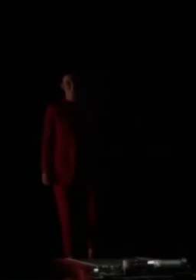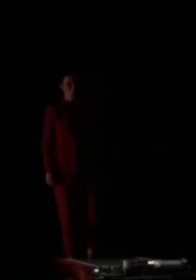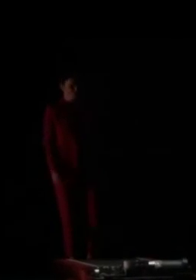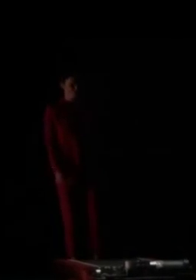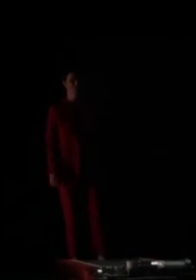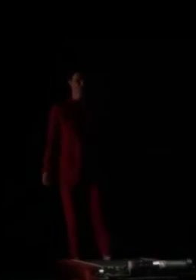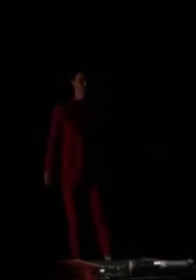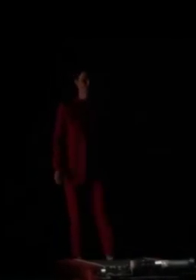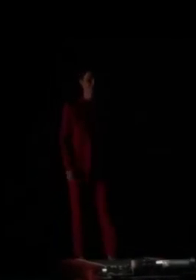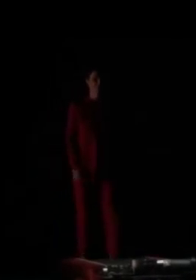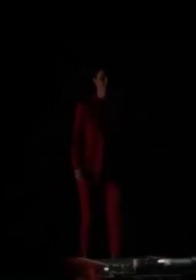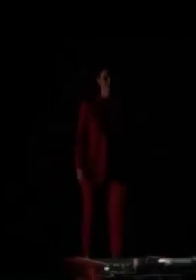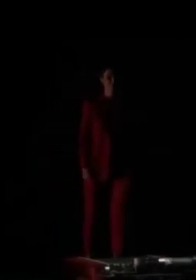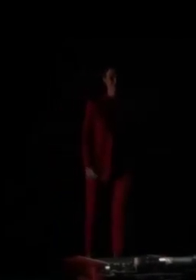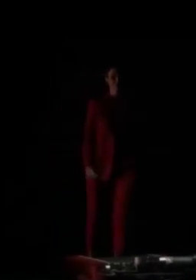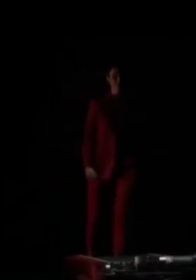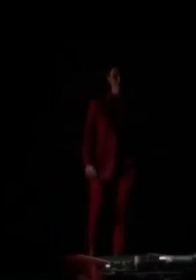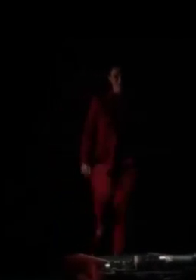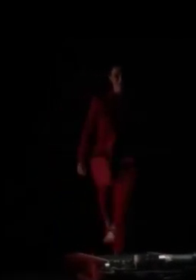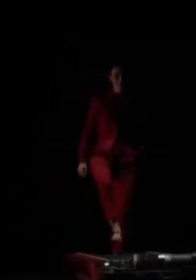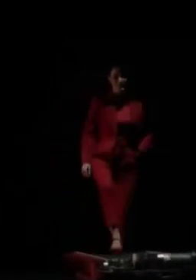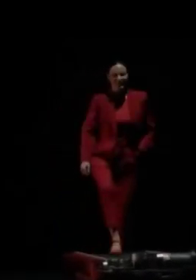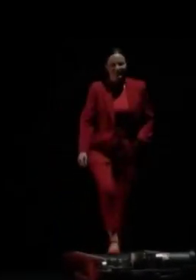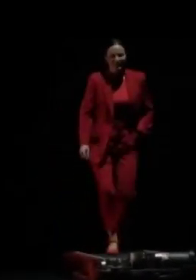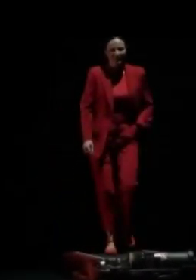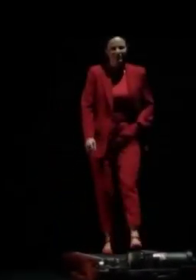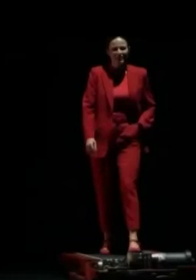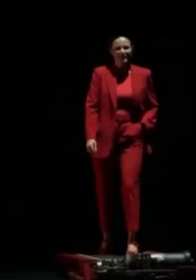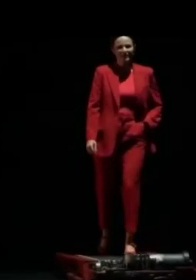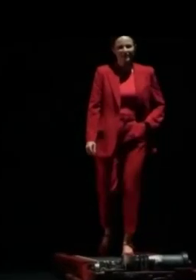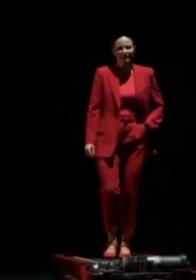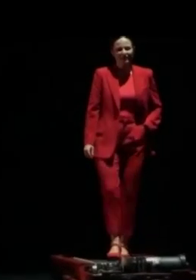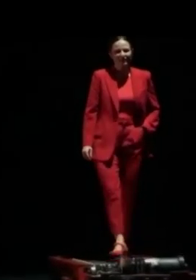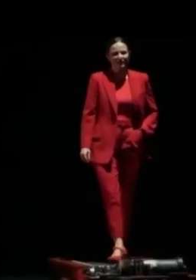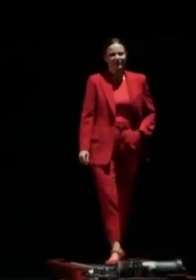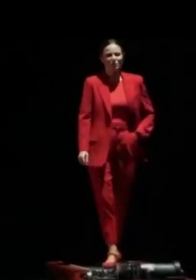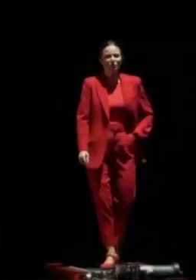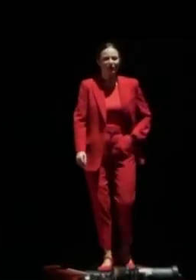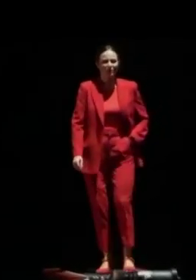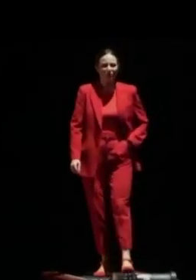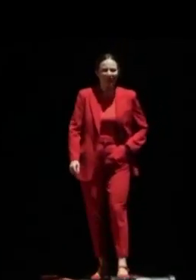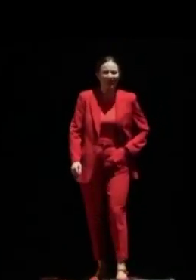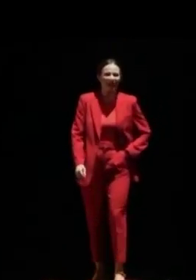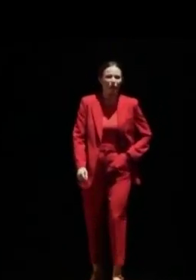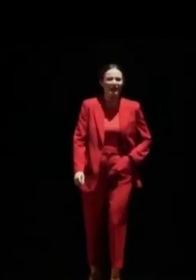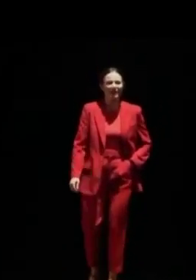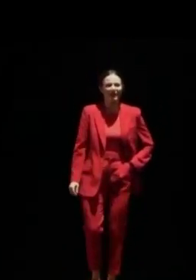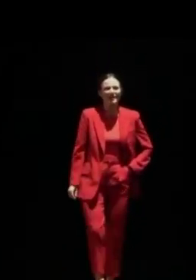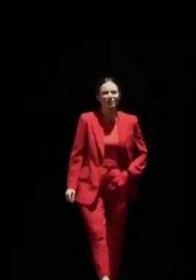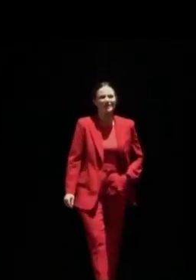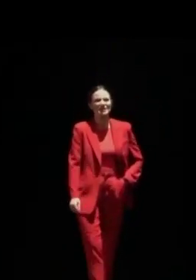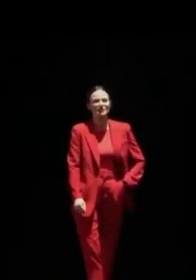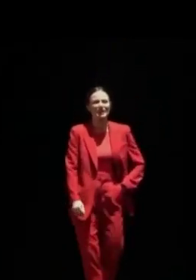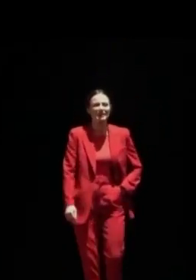Y lo hace con el espectáculo de danza y teatro Juana, que atraviesa los bosques de la memoria en busca de mujeres que, unidas por un mismo